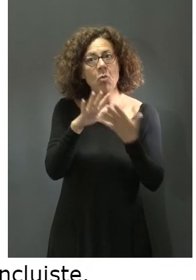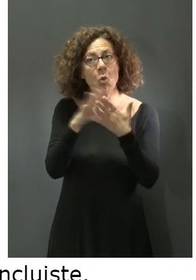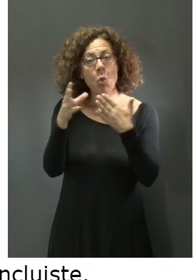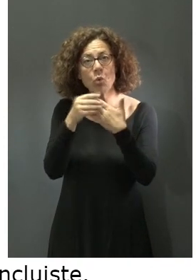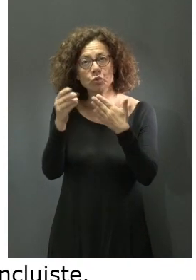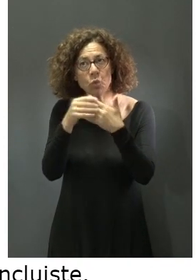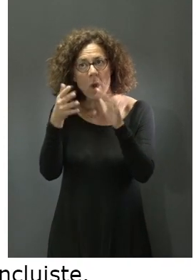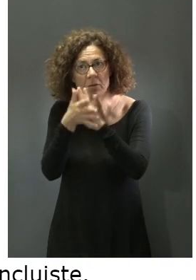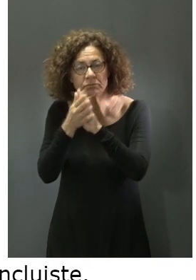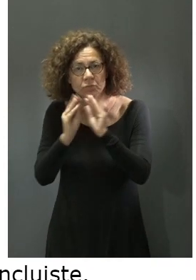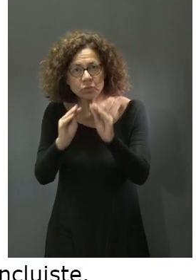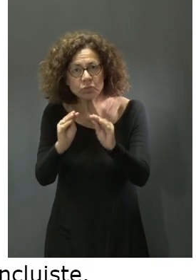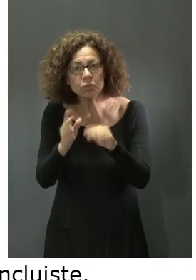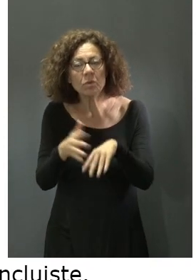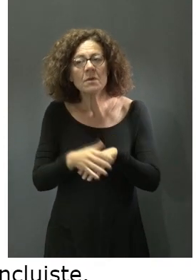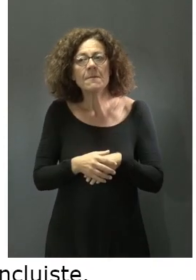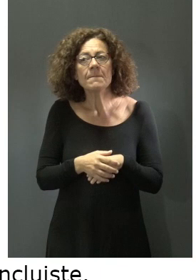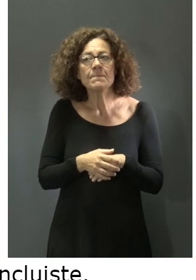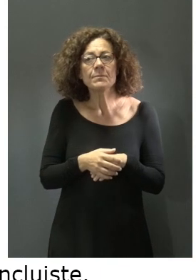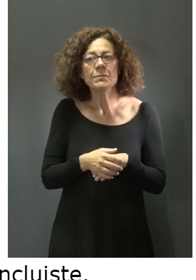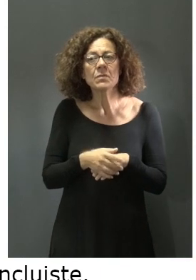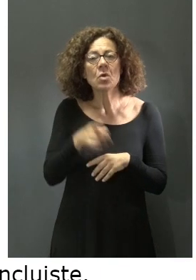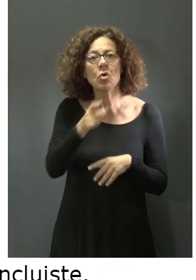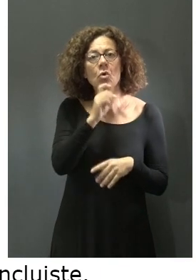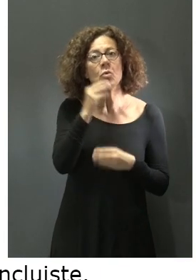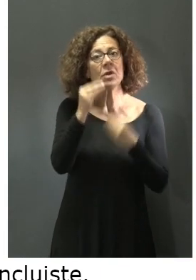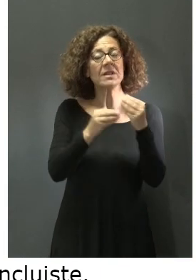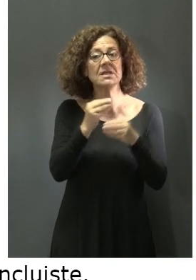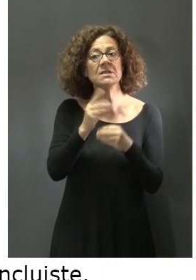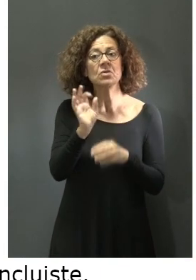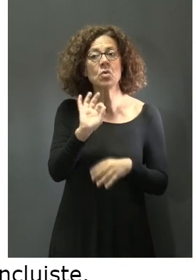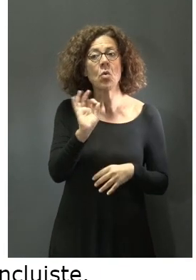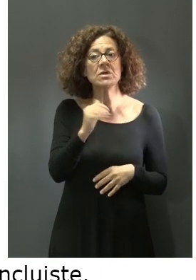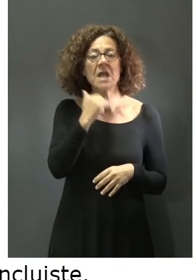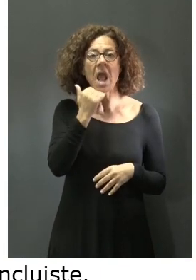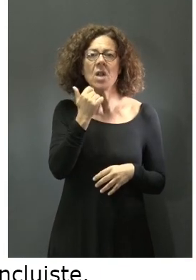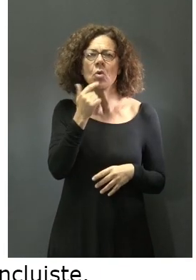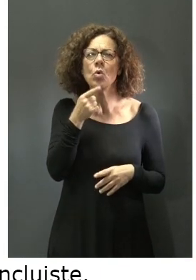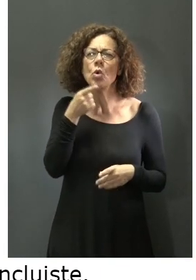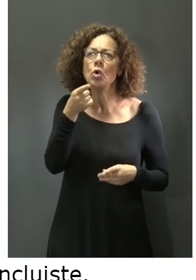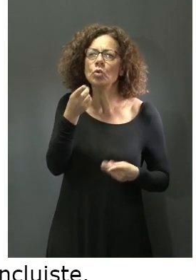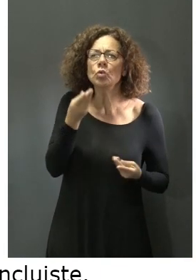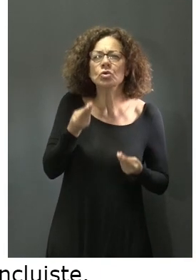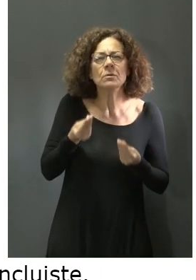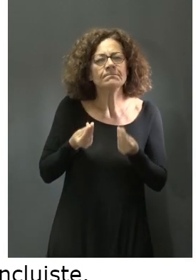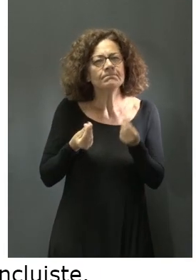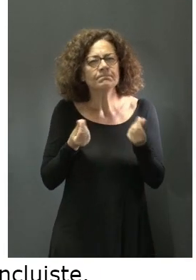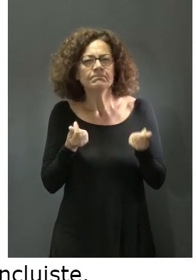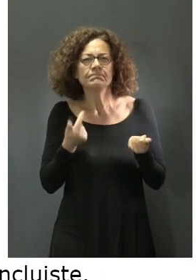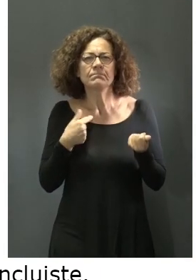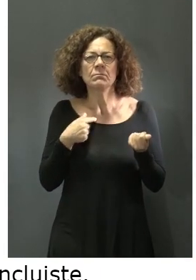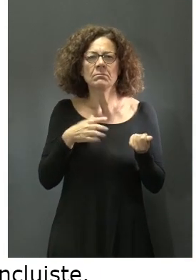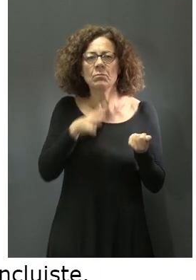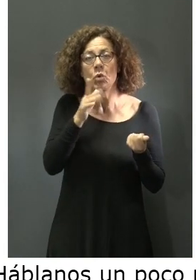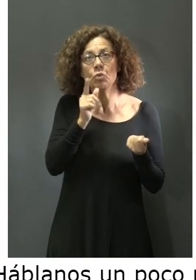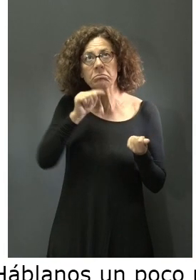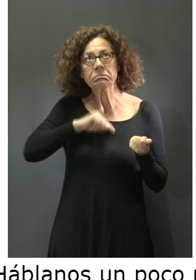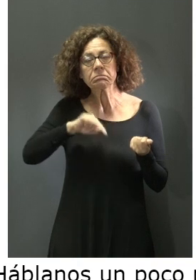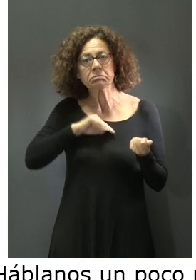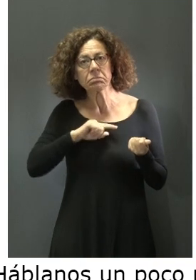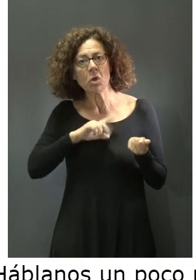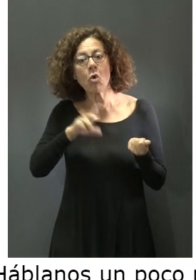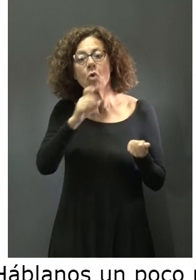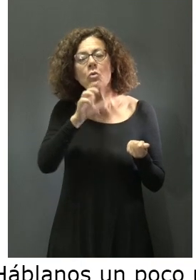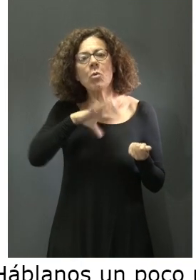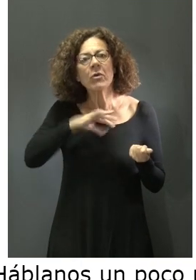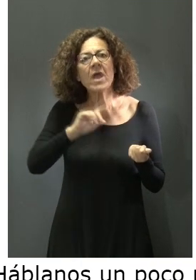usuario. Tú lo hiciste teniendo, o fue algo intuitivo, ¿no? Según lo que tú pensabas que podía ser, ¿no?